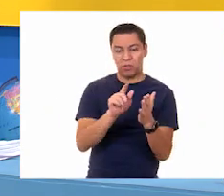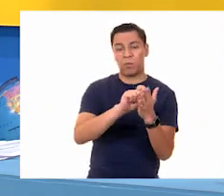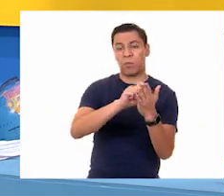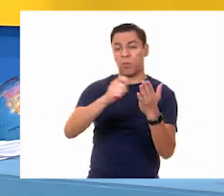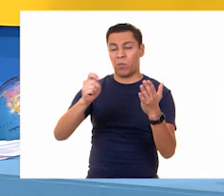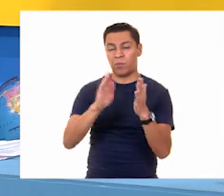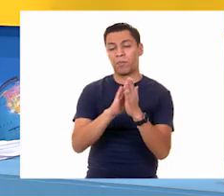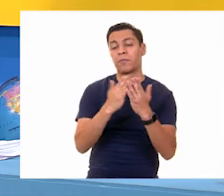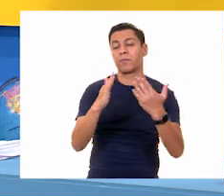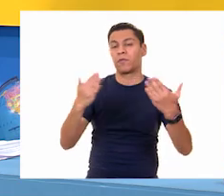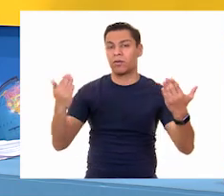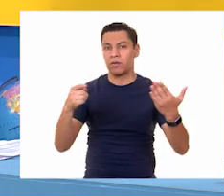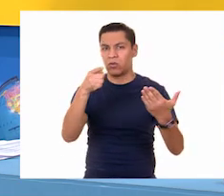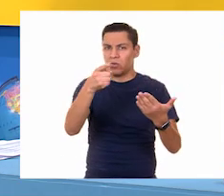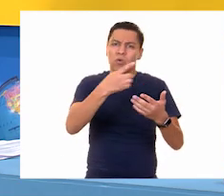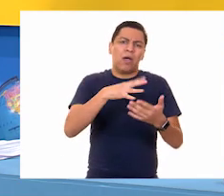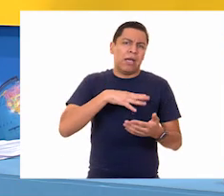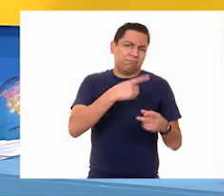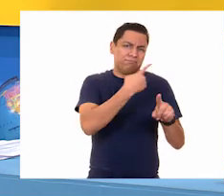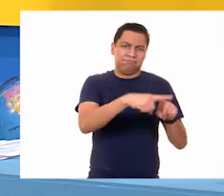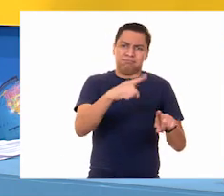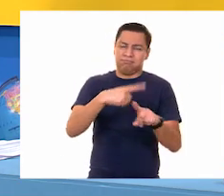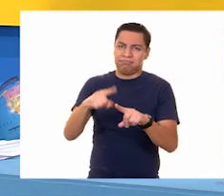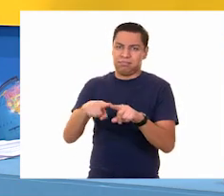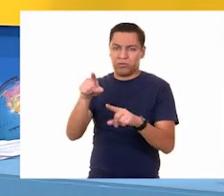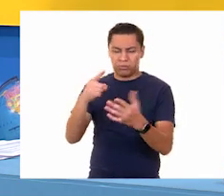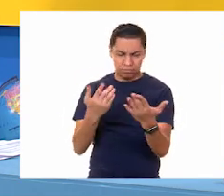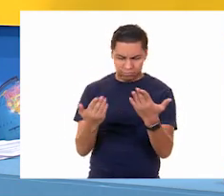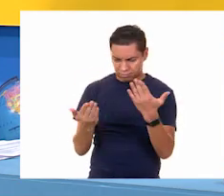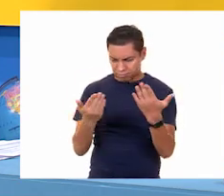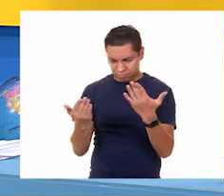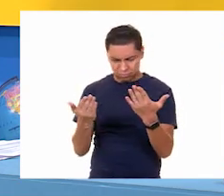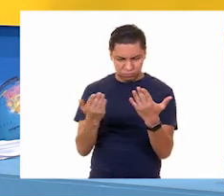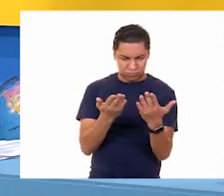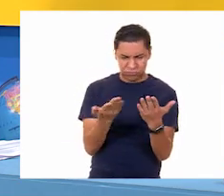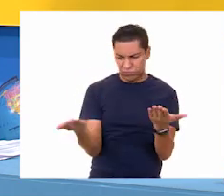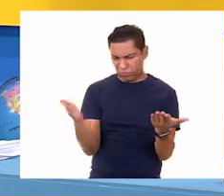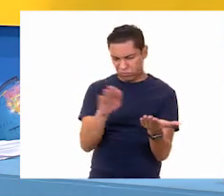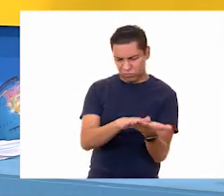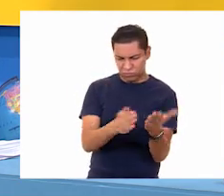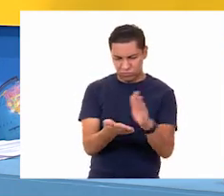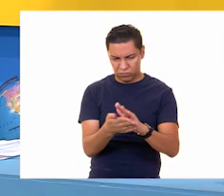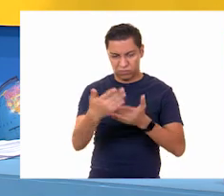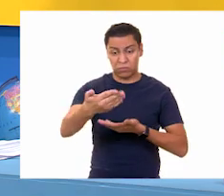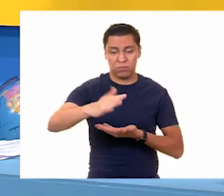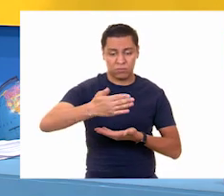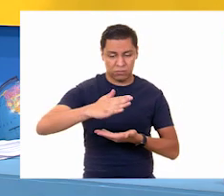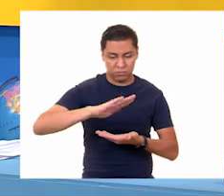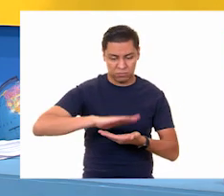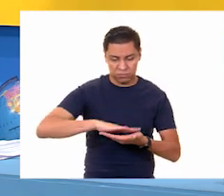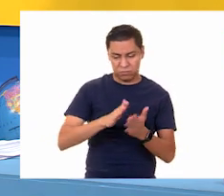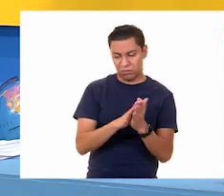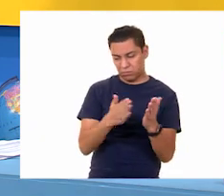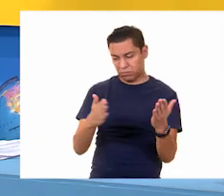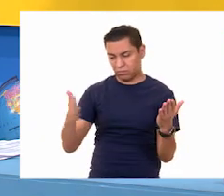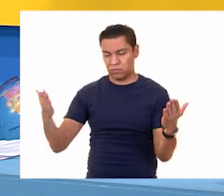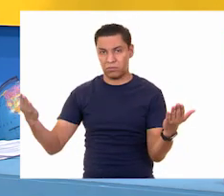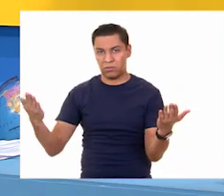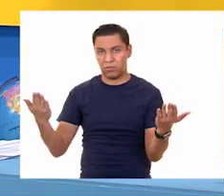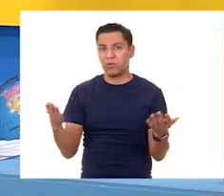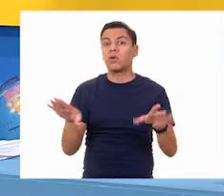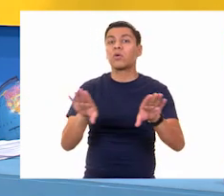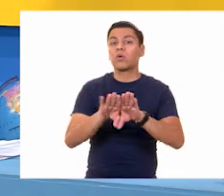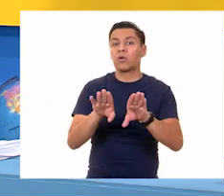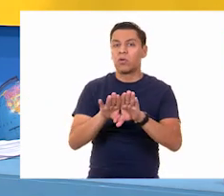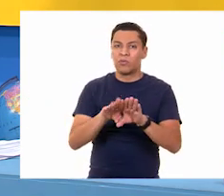tienen a la mano muchos otros más. Obsérvenlos. Ve qué acomodo les conviene más para el tríptico que vamos a elaborar.